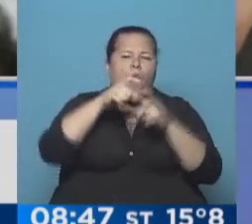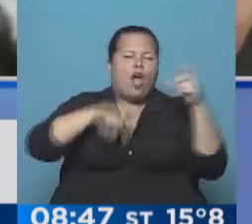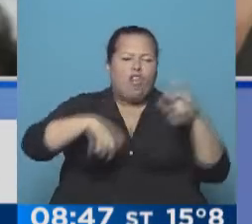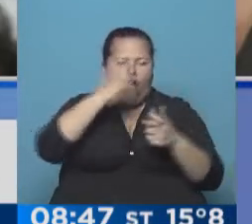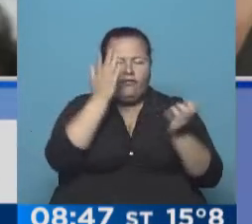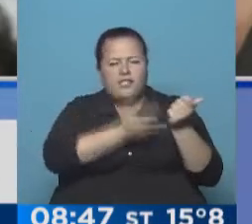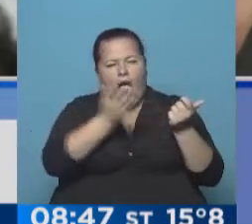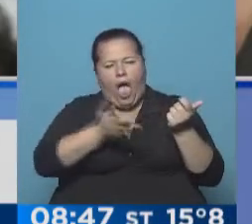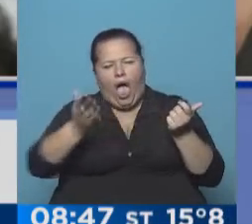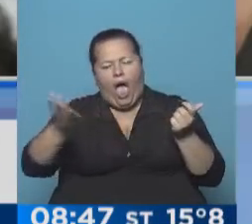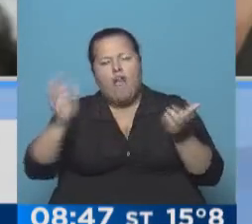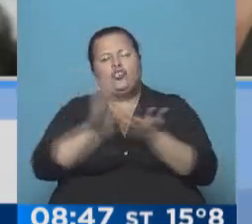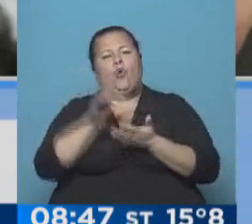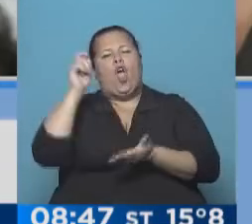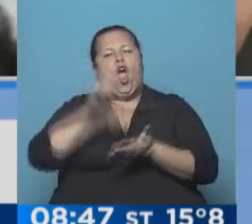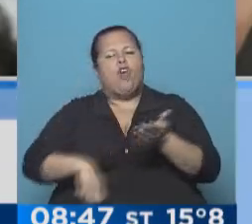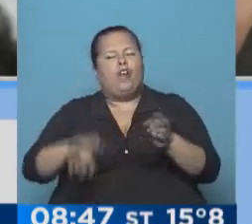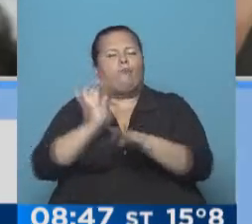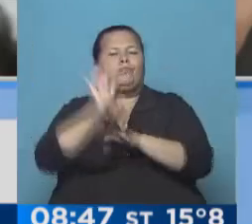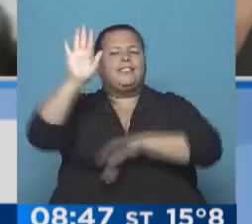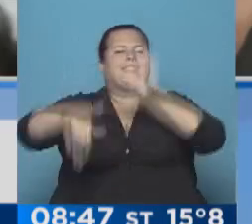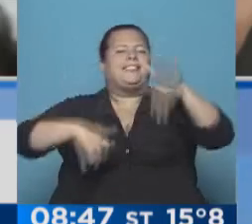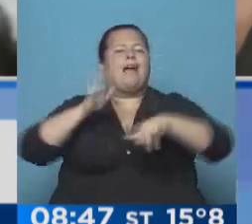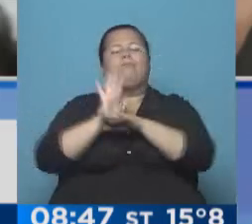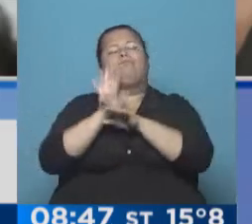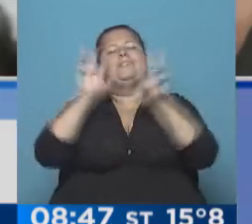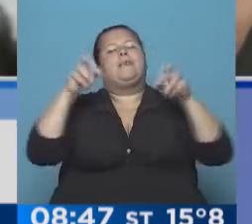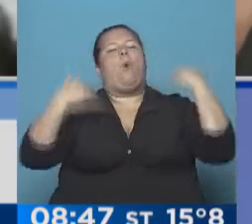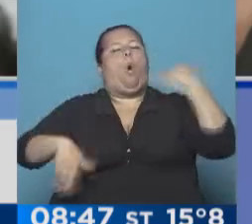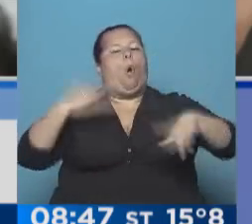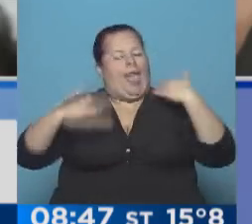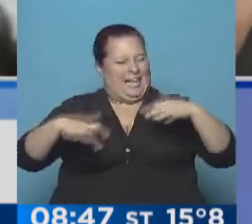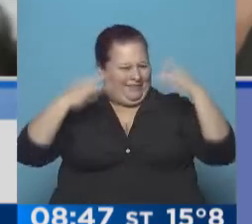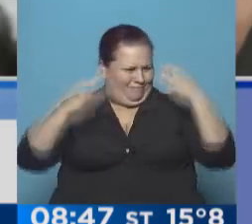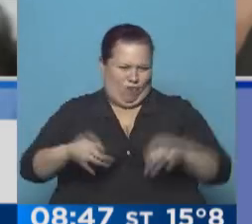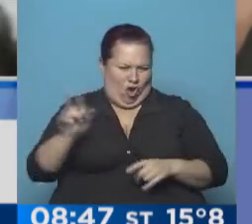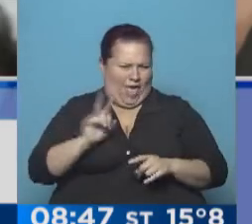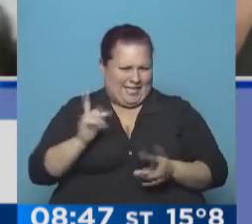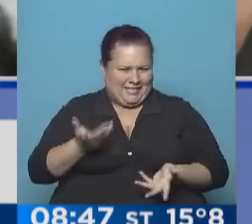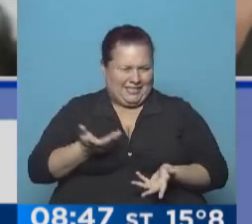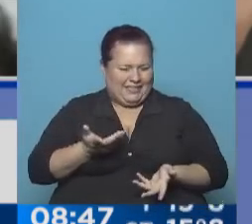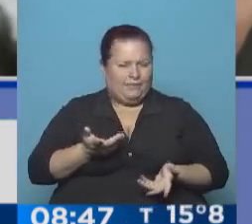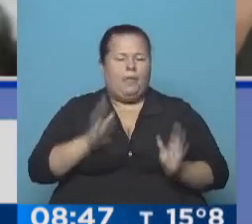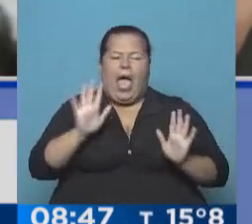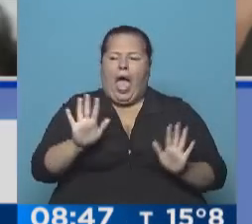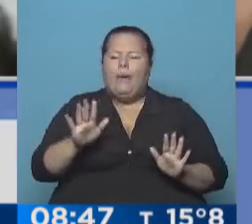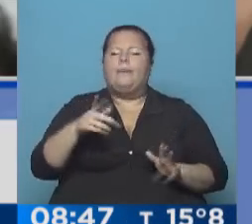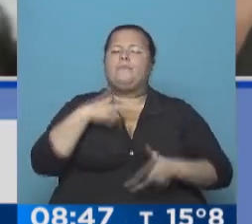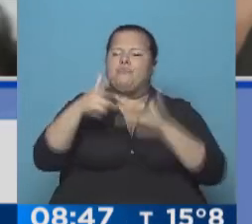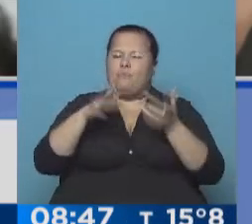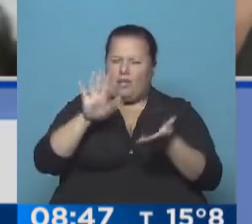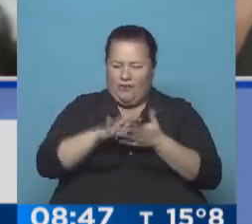oficial, de contrataciones llamadas de urgencia, aunque en la práctica no lo son. Uh-huh. A ver, hablamos